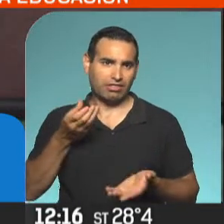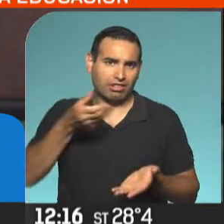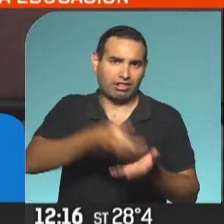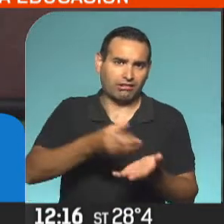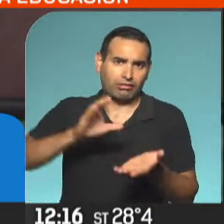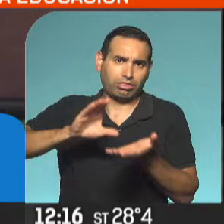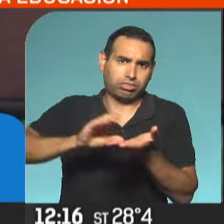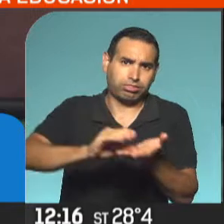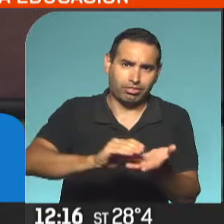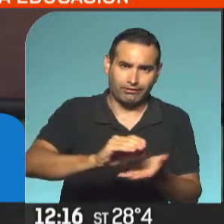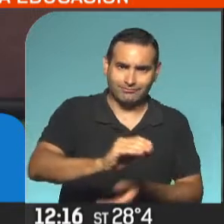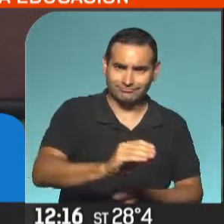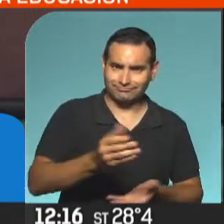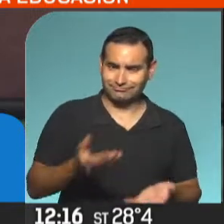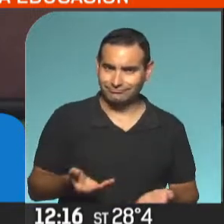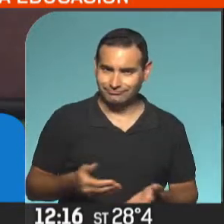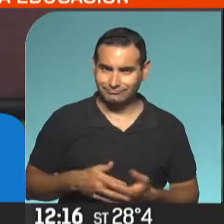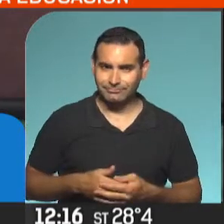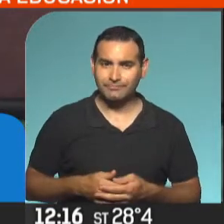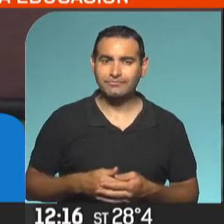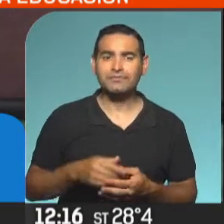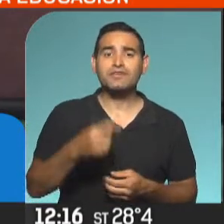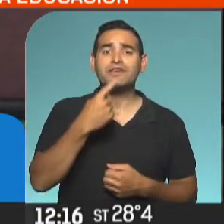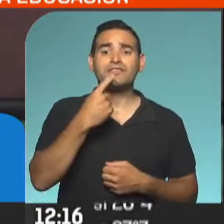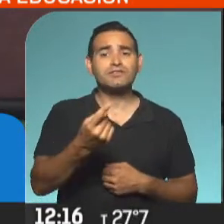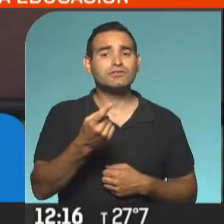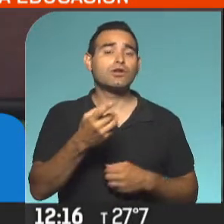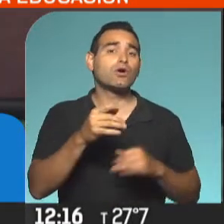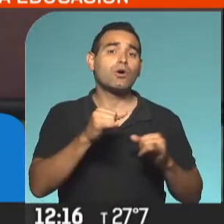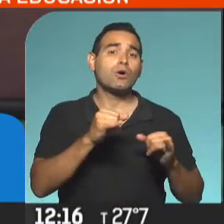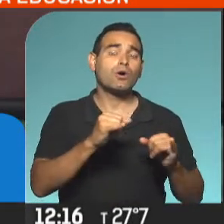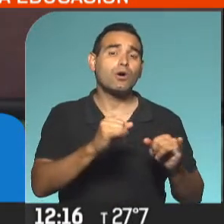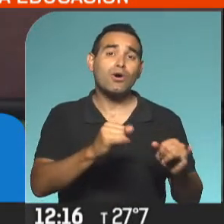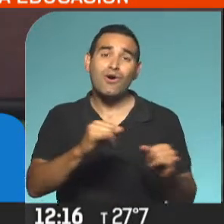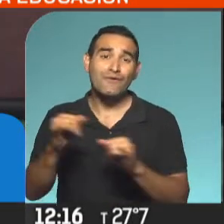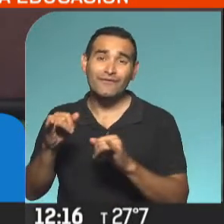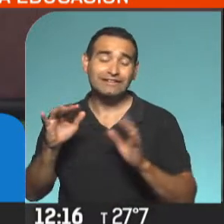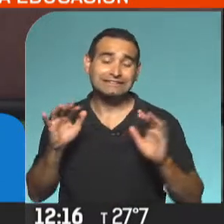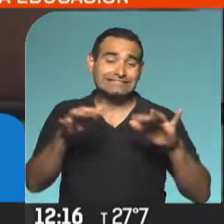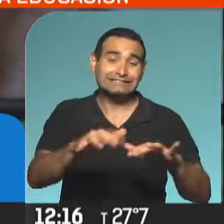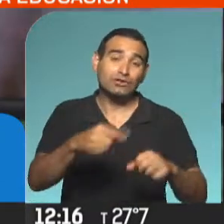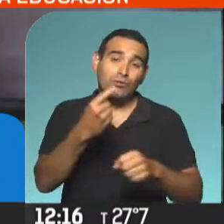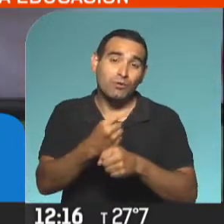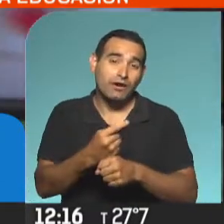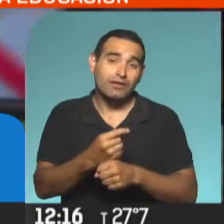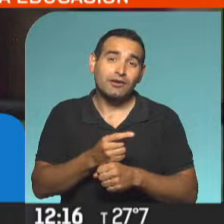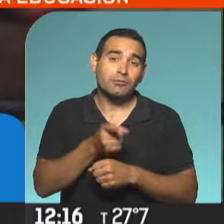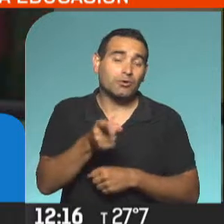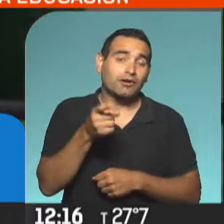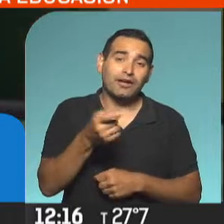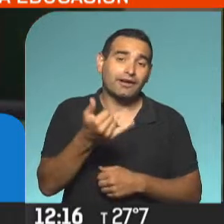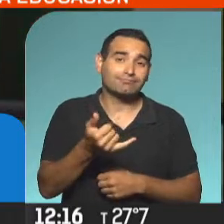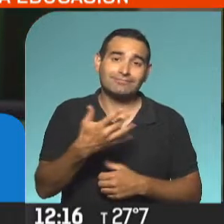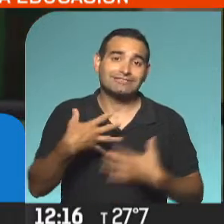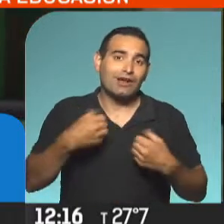financiamiento, ¿sí? Dicen que los chicos que no puedan asistir porque tienen factores